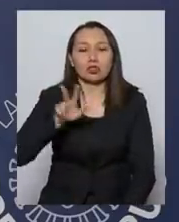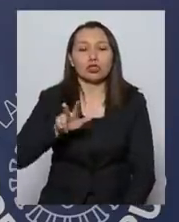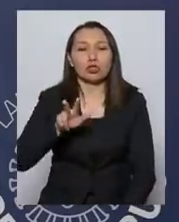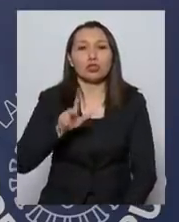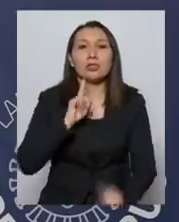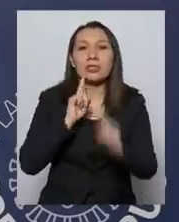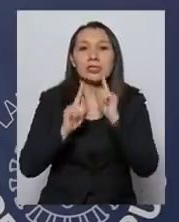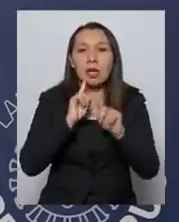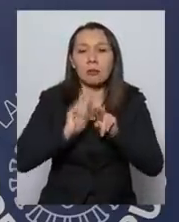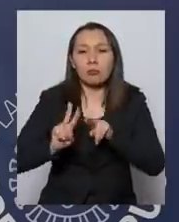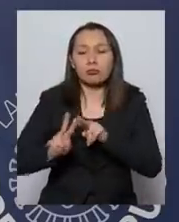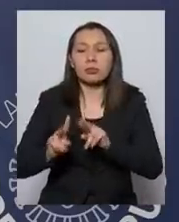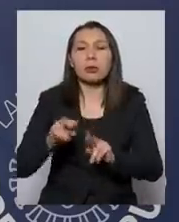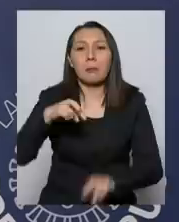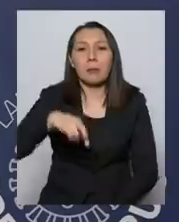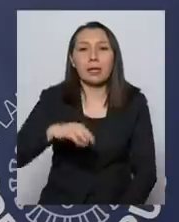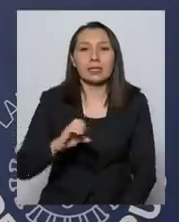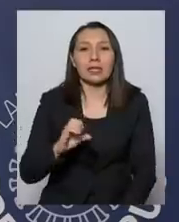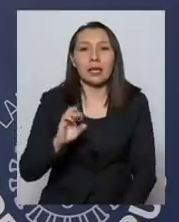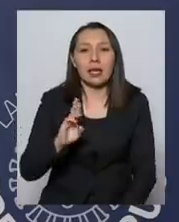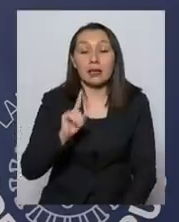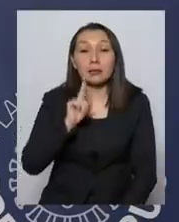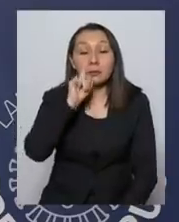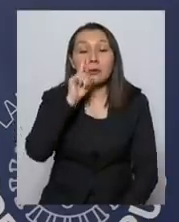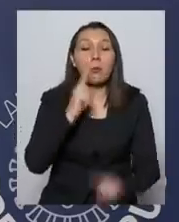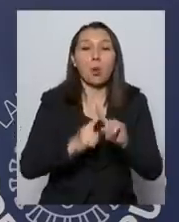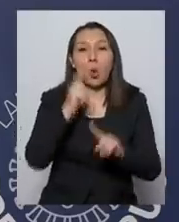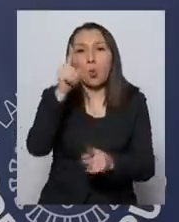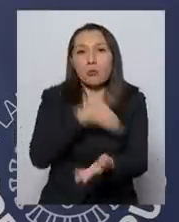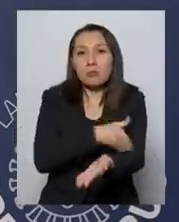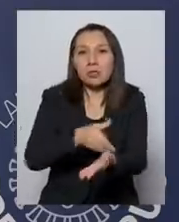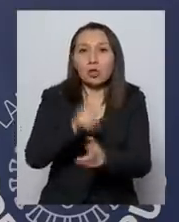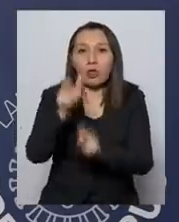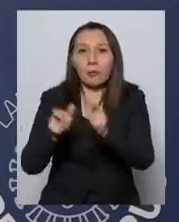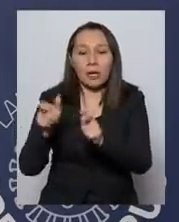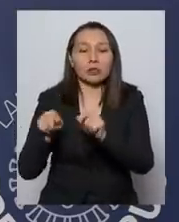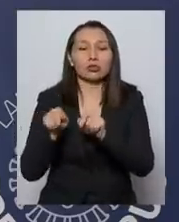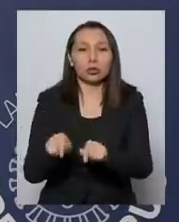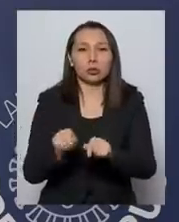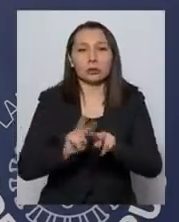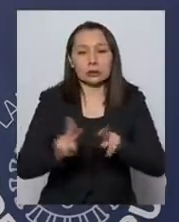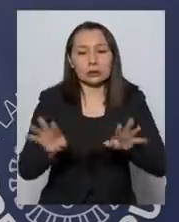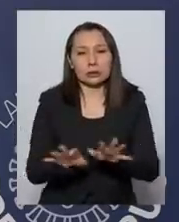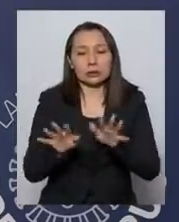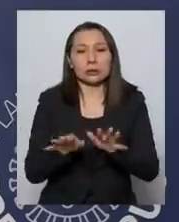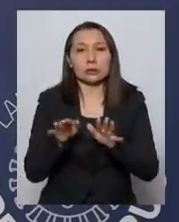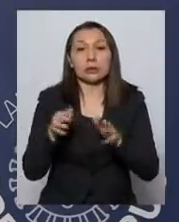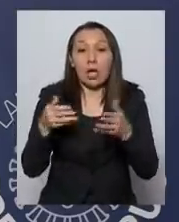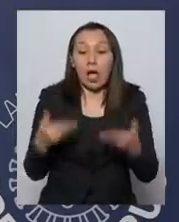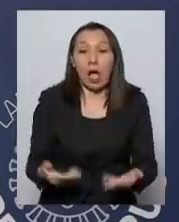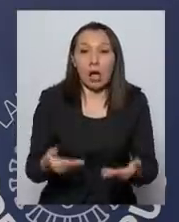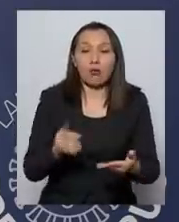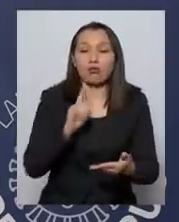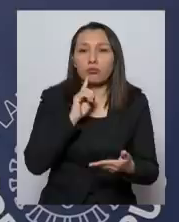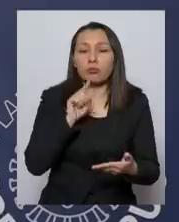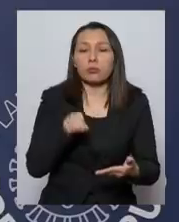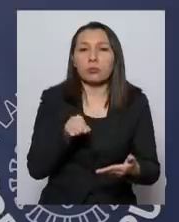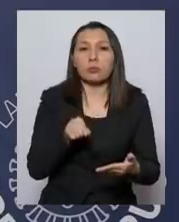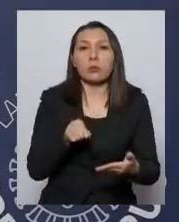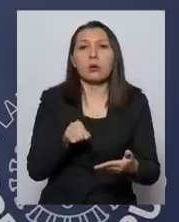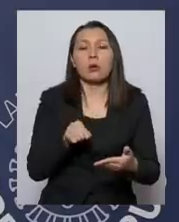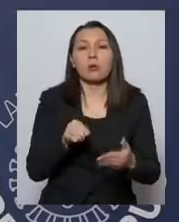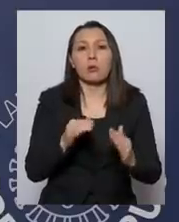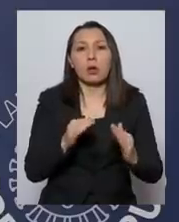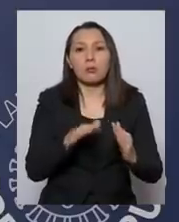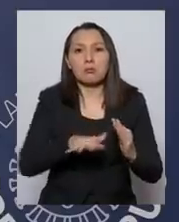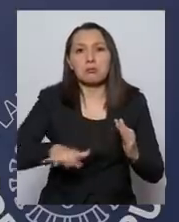11.618 exámenes de PCR por millón de habitantes, y nos encontramos, ¿no es cierto?, en la